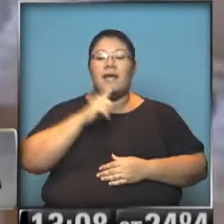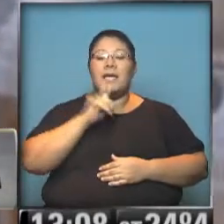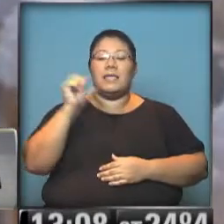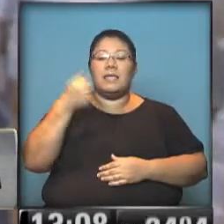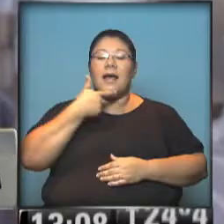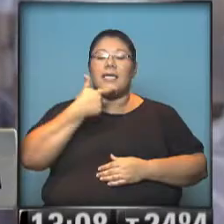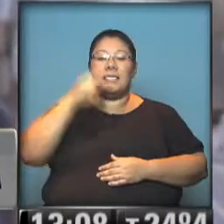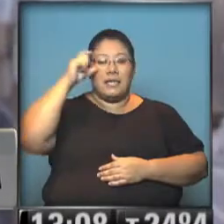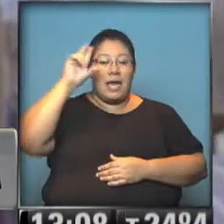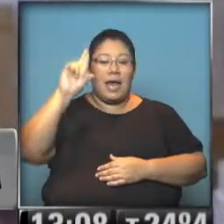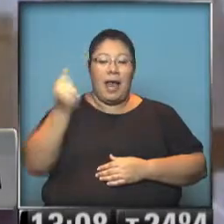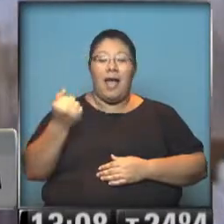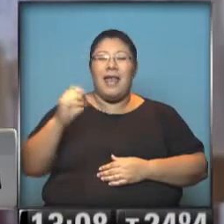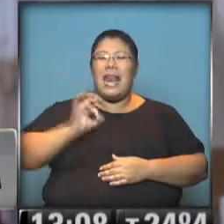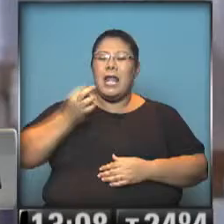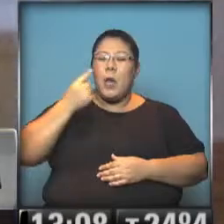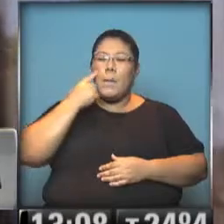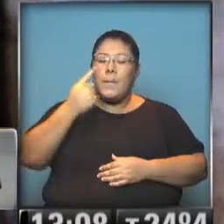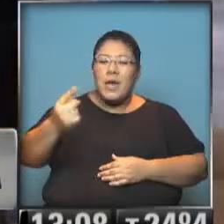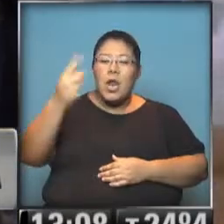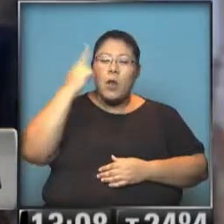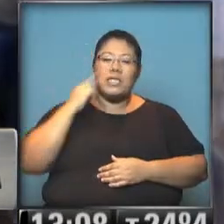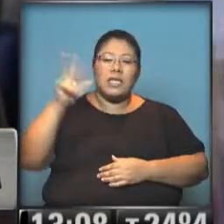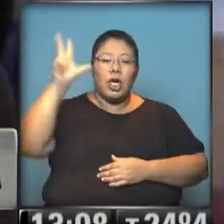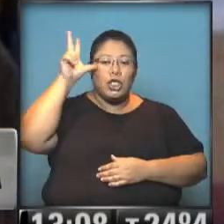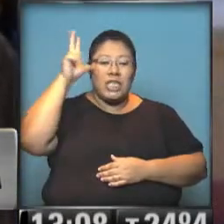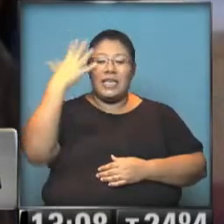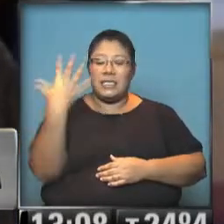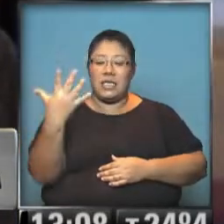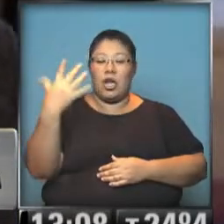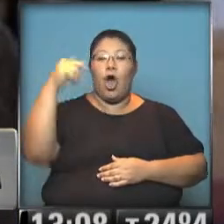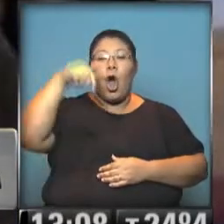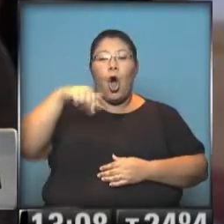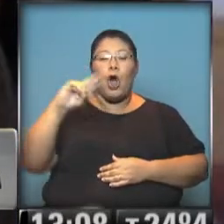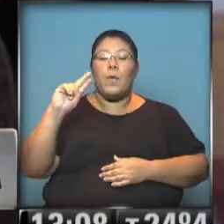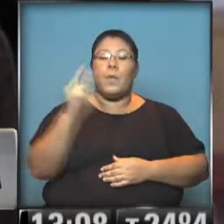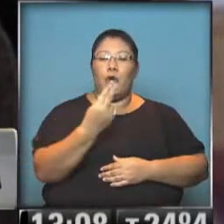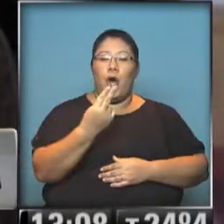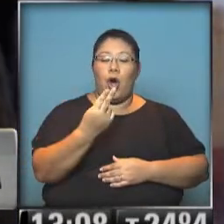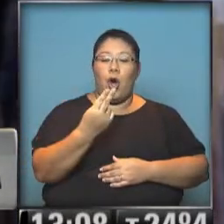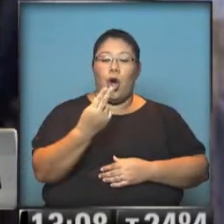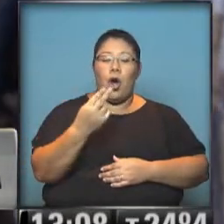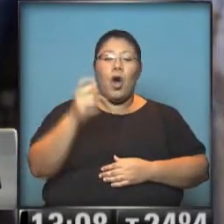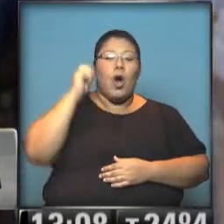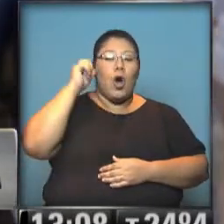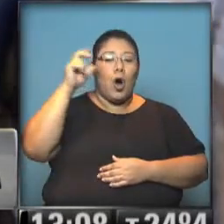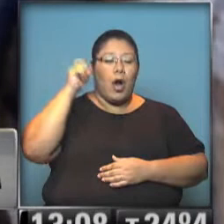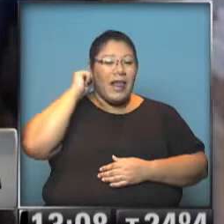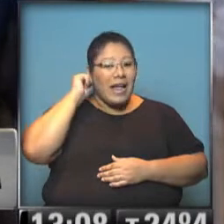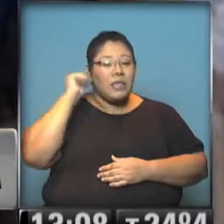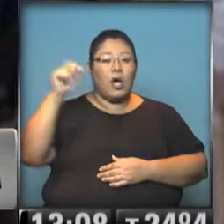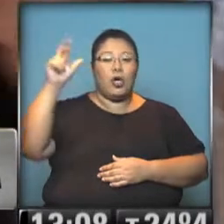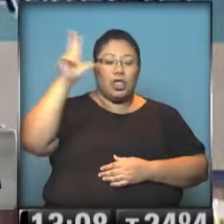el año 85 y hoy se apagó su vida a los 81 años de edad. Fue esta mañana por una